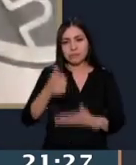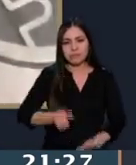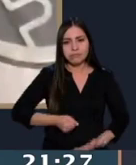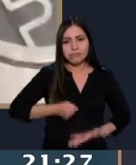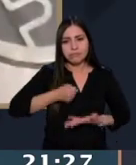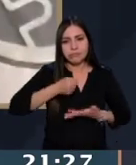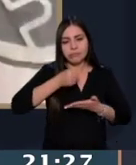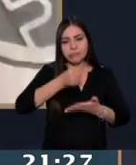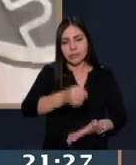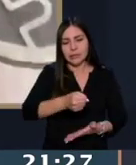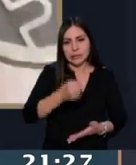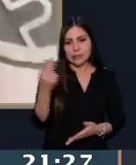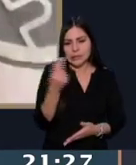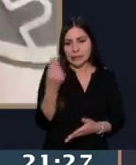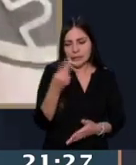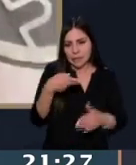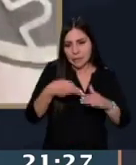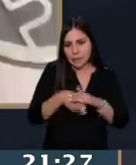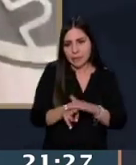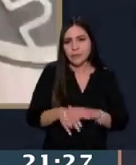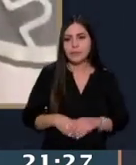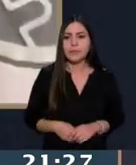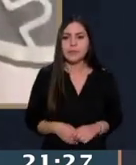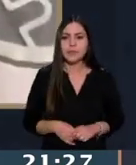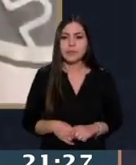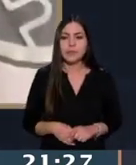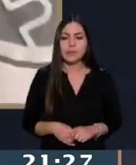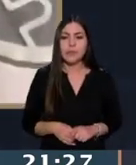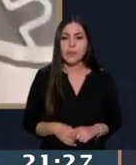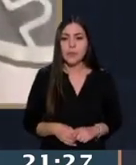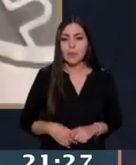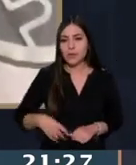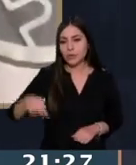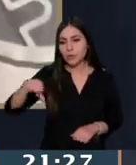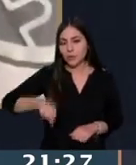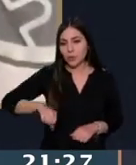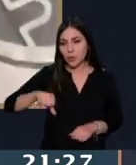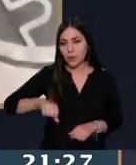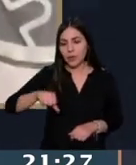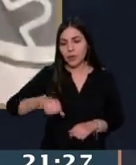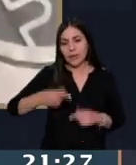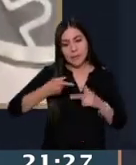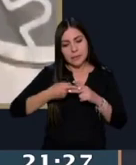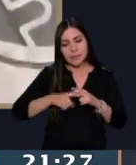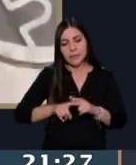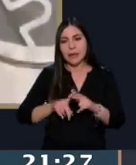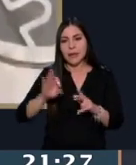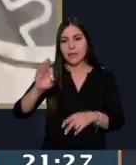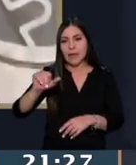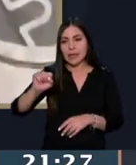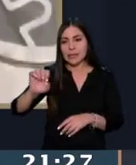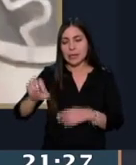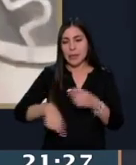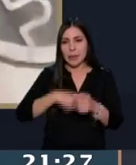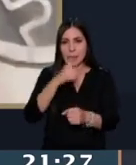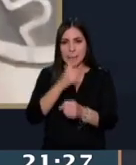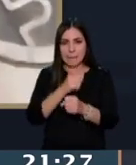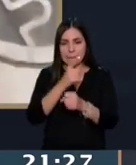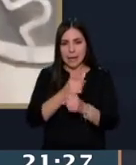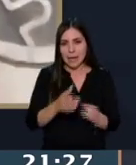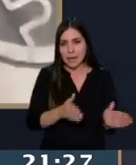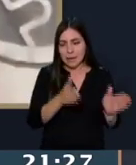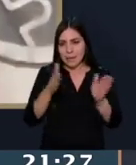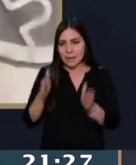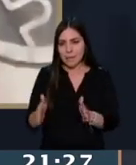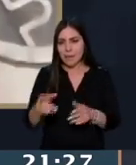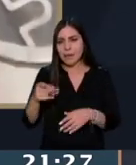requería. Hoy pusimos en marcha la primera fase, que es la más importante. Son transformadores,